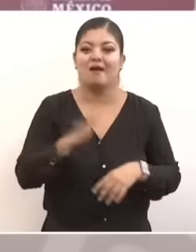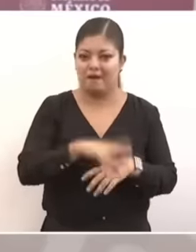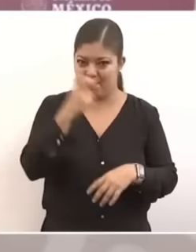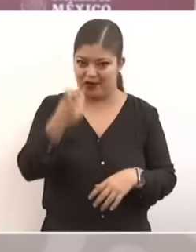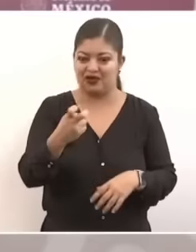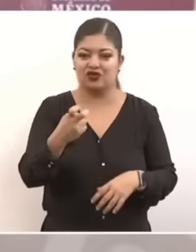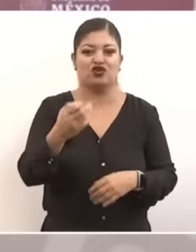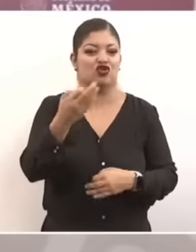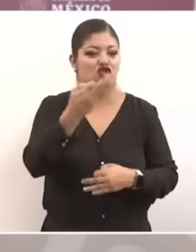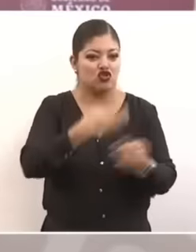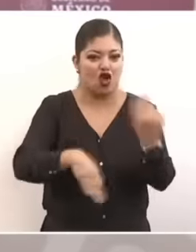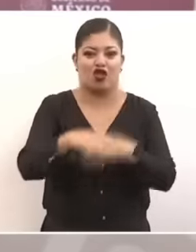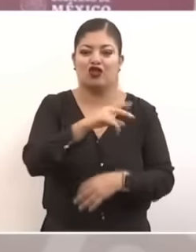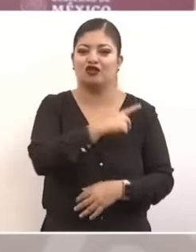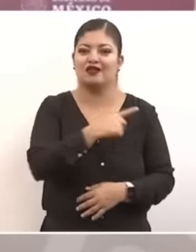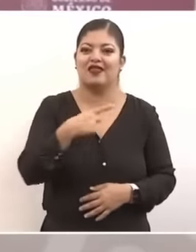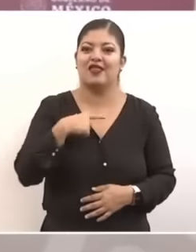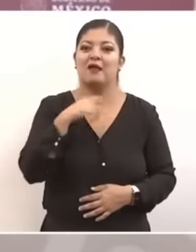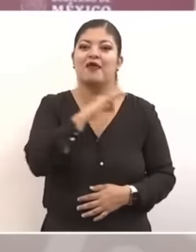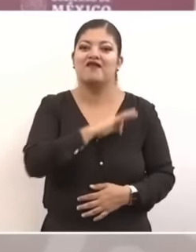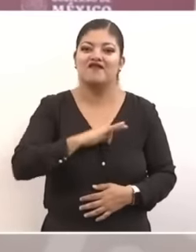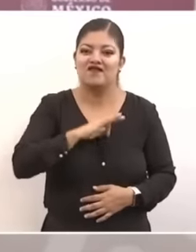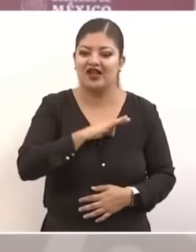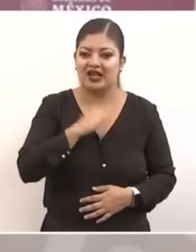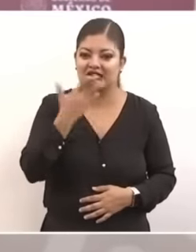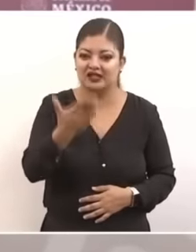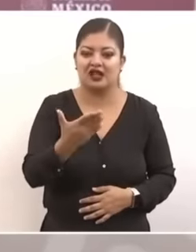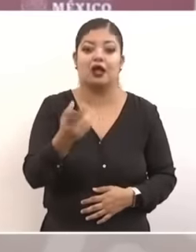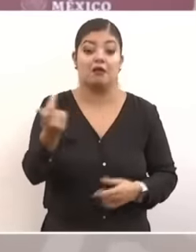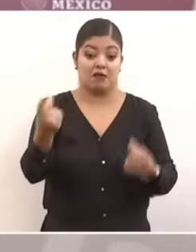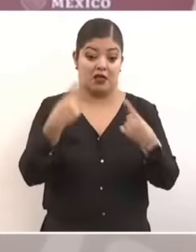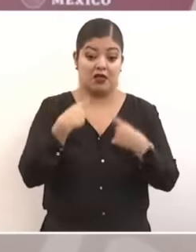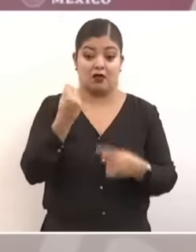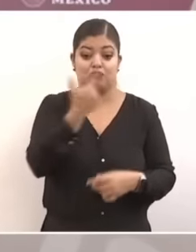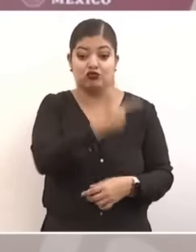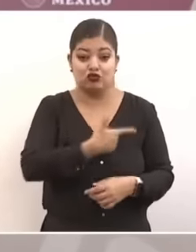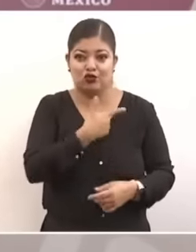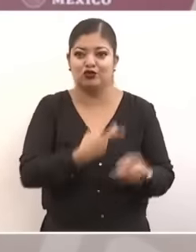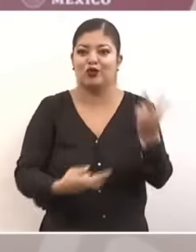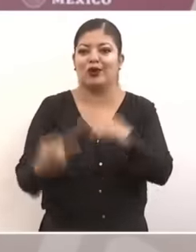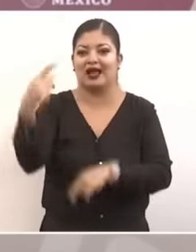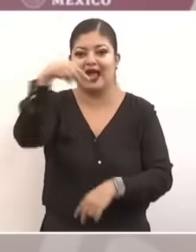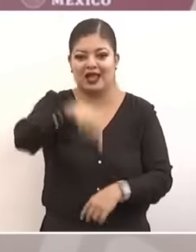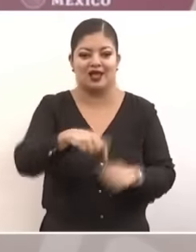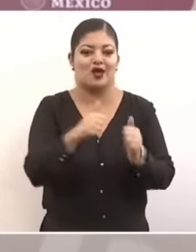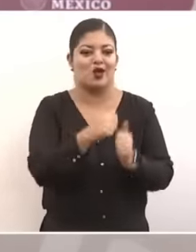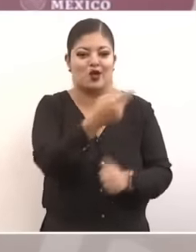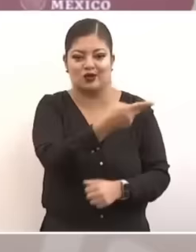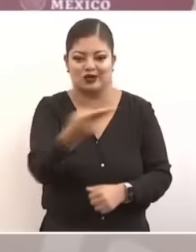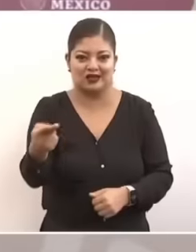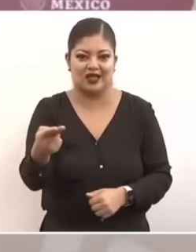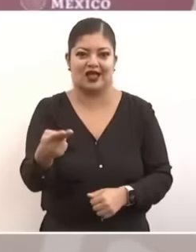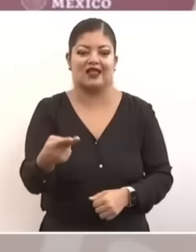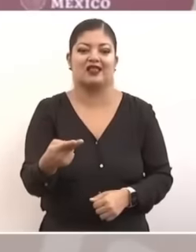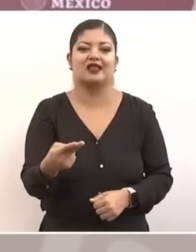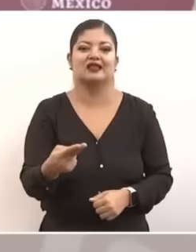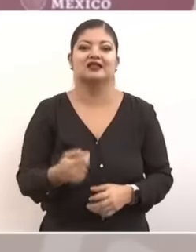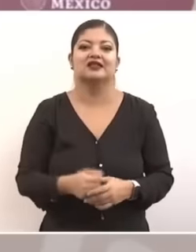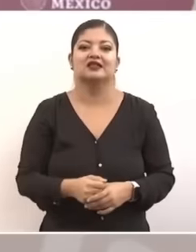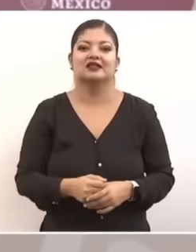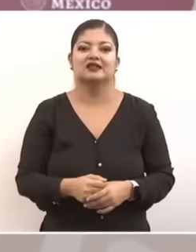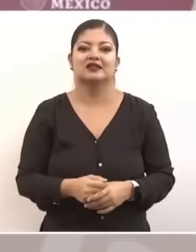debemos todos felicitarnos. Y me dio mucho gusto estar aquí con ustedes. Nos vamos